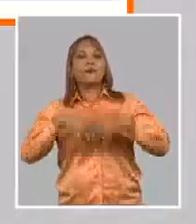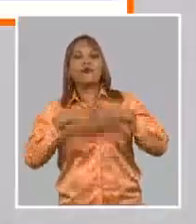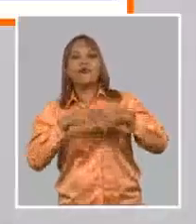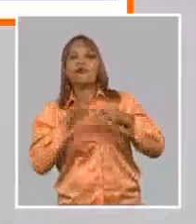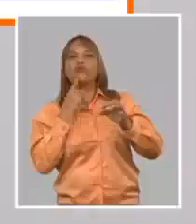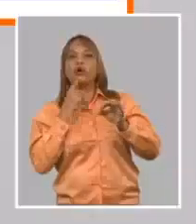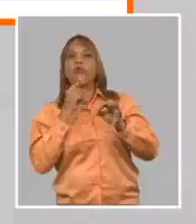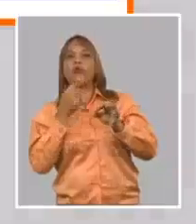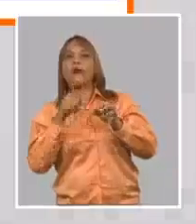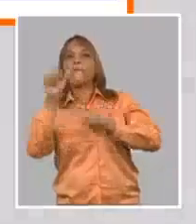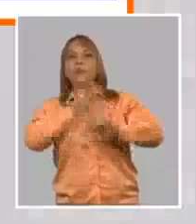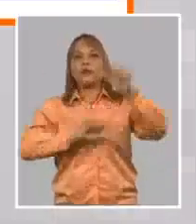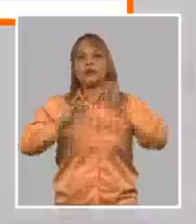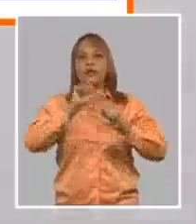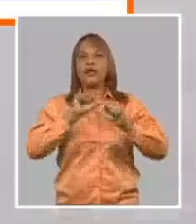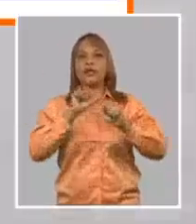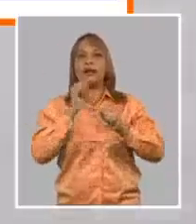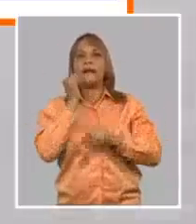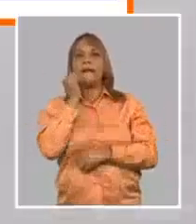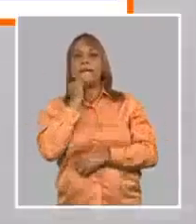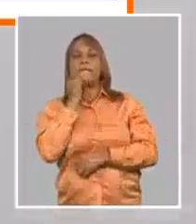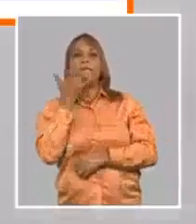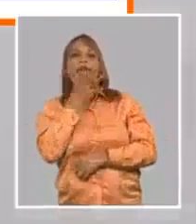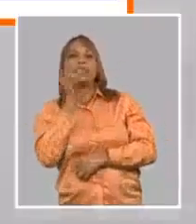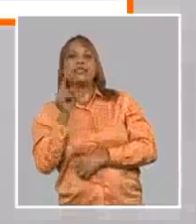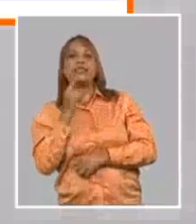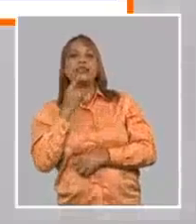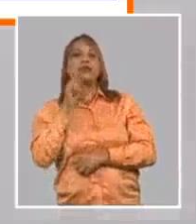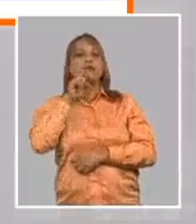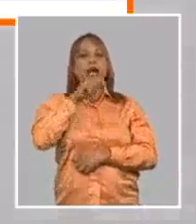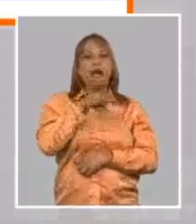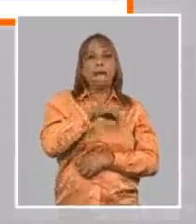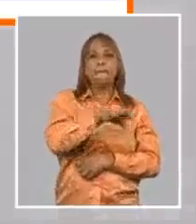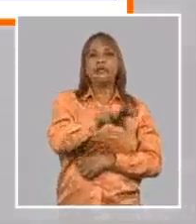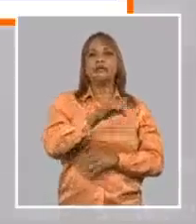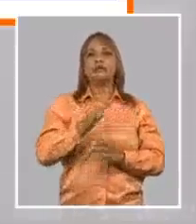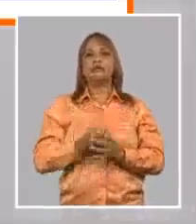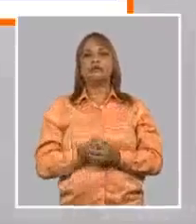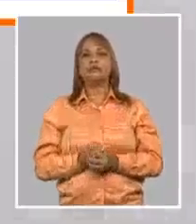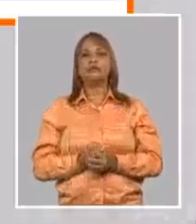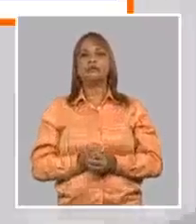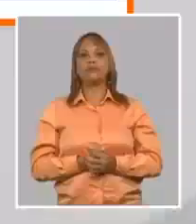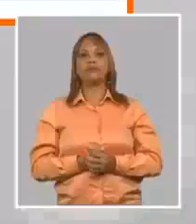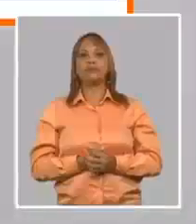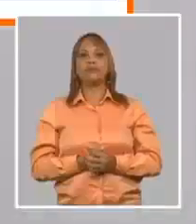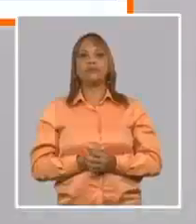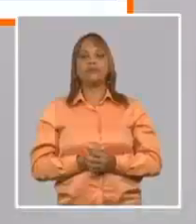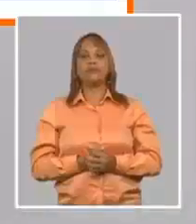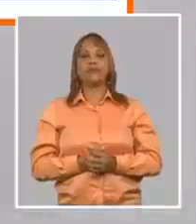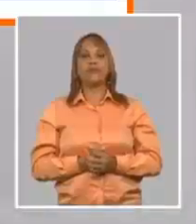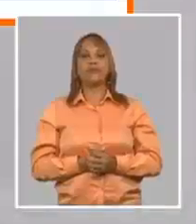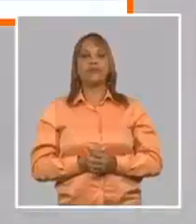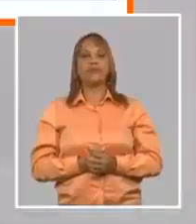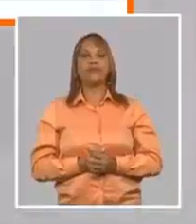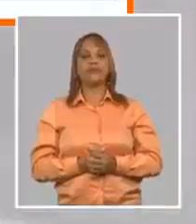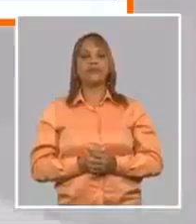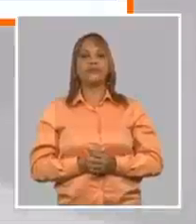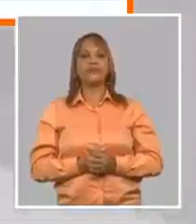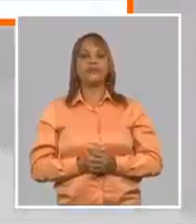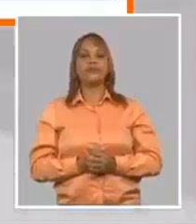proteína más parecida a la que produce el virus al producirse en un microorganismo en este caso es levadura pica pastori